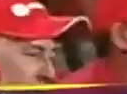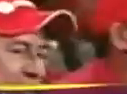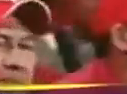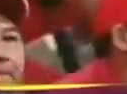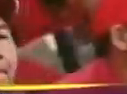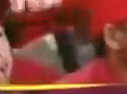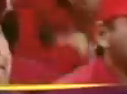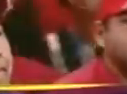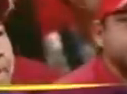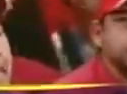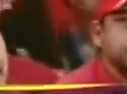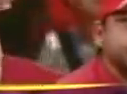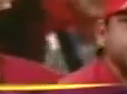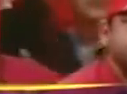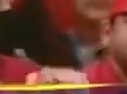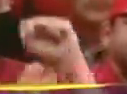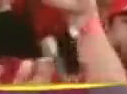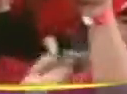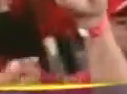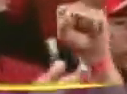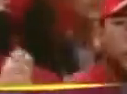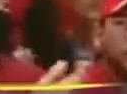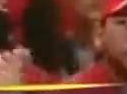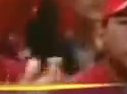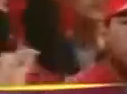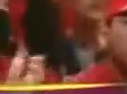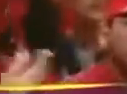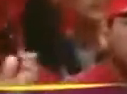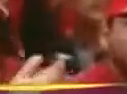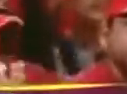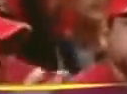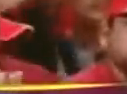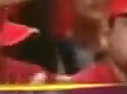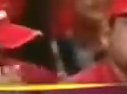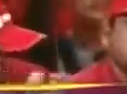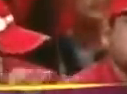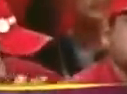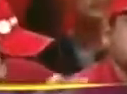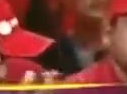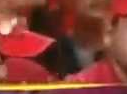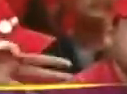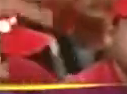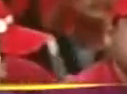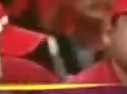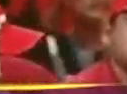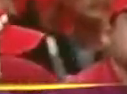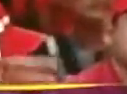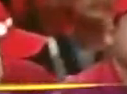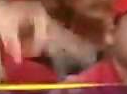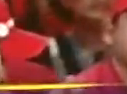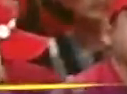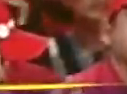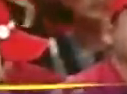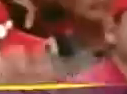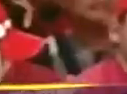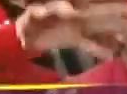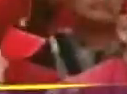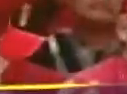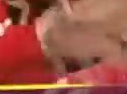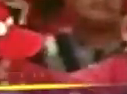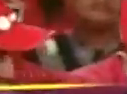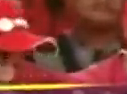¡Que viva la mujer petrolera! ¡Pero que vivan los hombres socialistas, bolivarianos